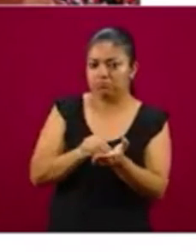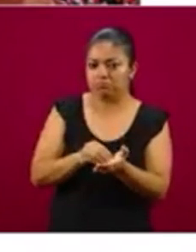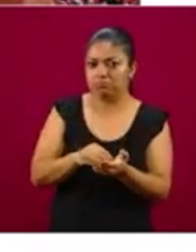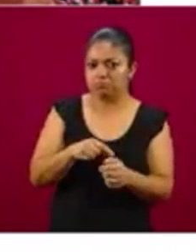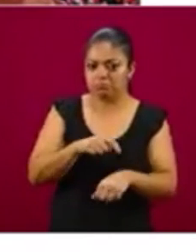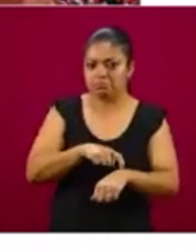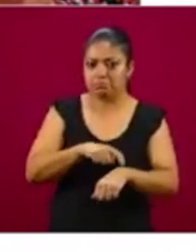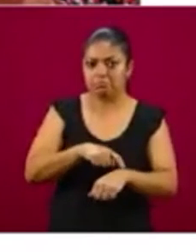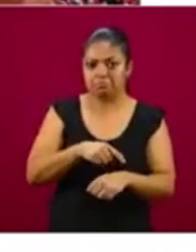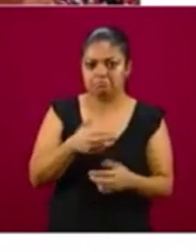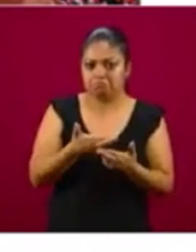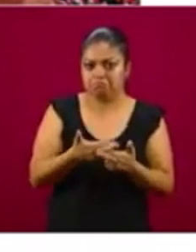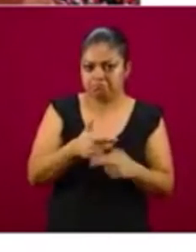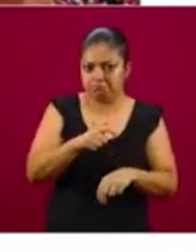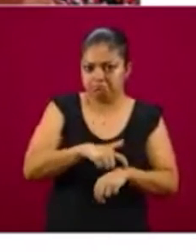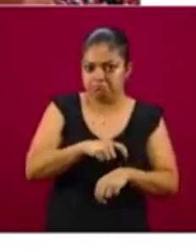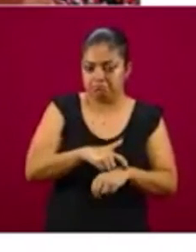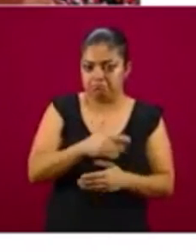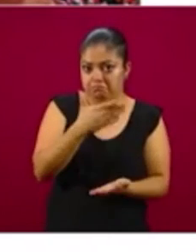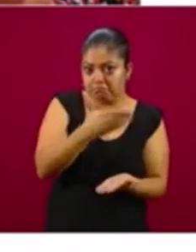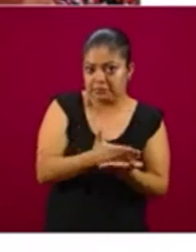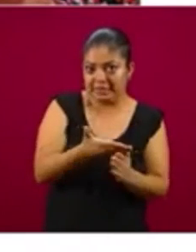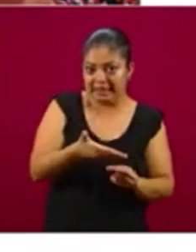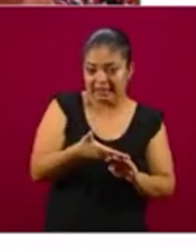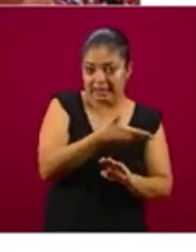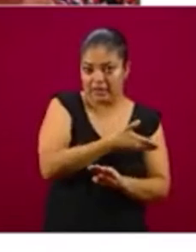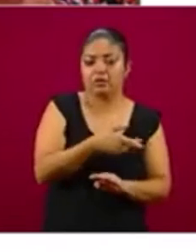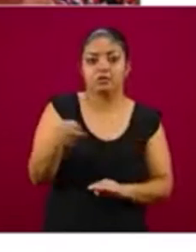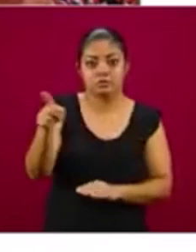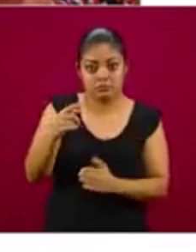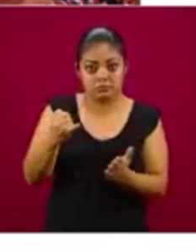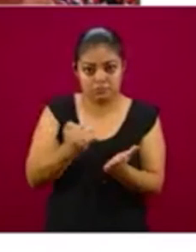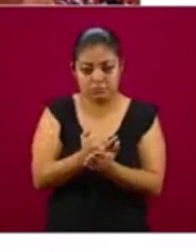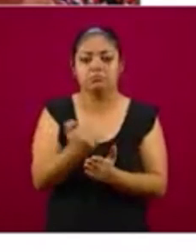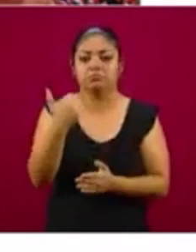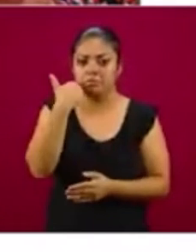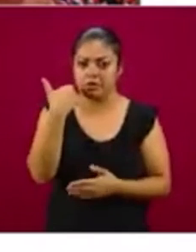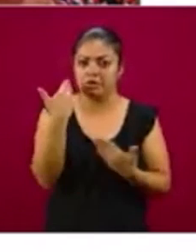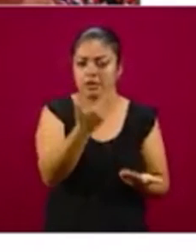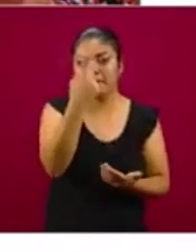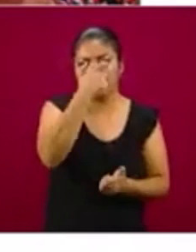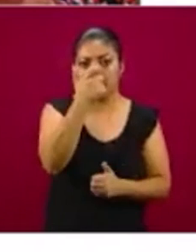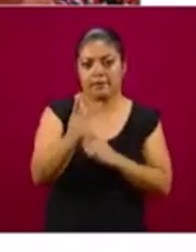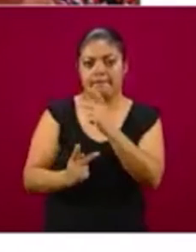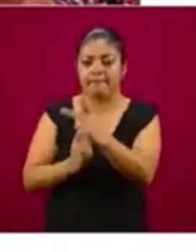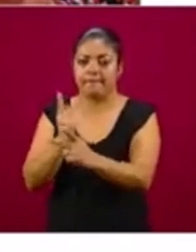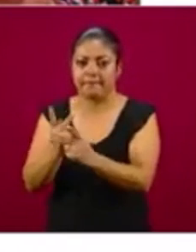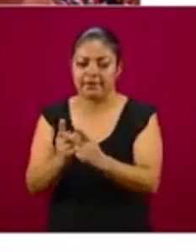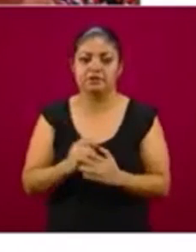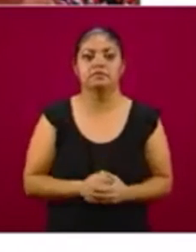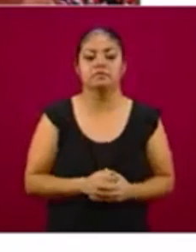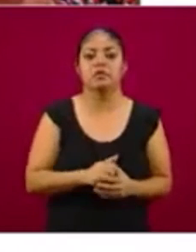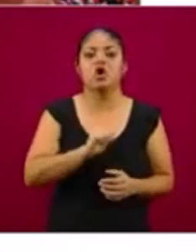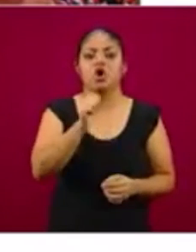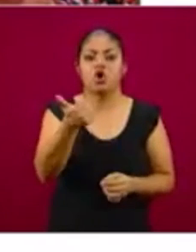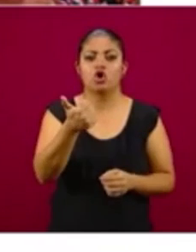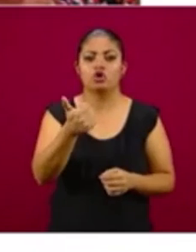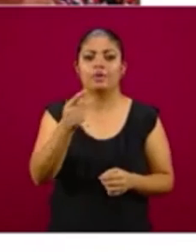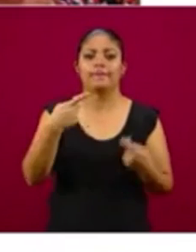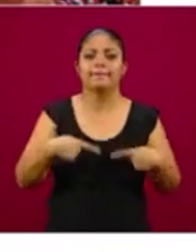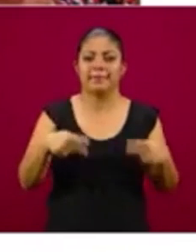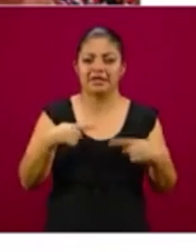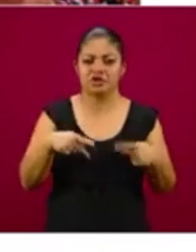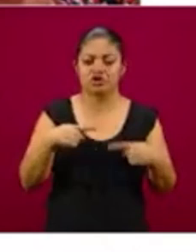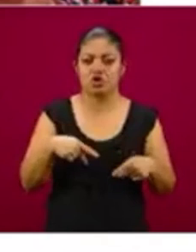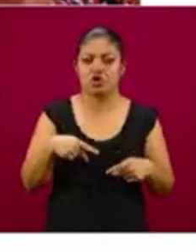para que puedan ingresar y si así lo deciden aplicar para para su crédito en el tema de las trabajadoras del hogar son 22 mil